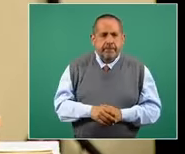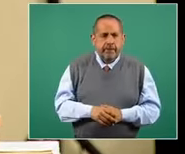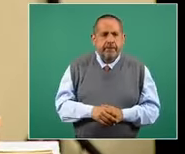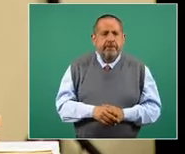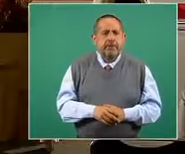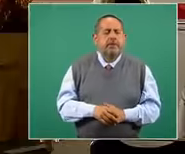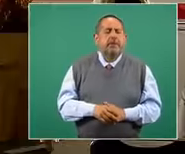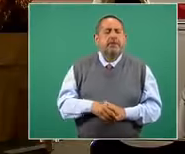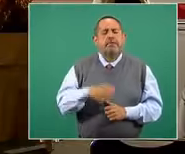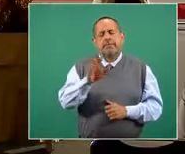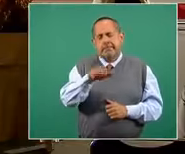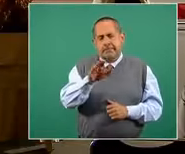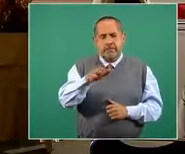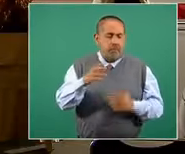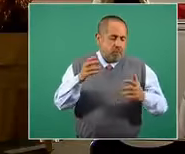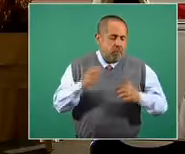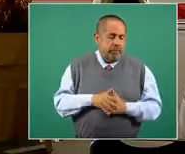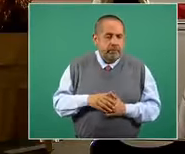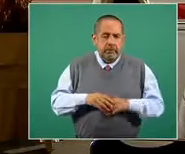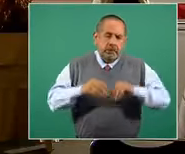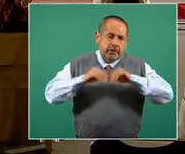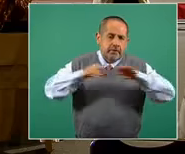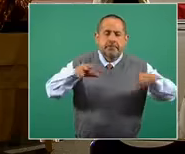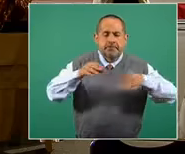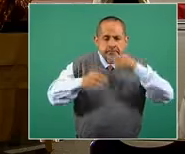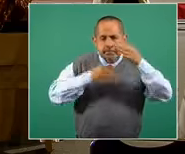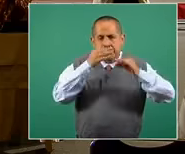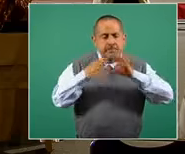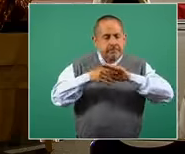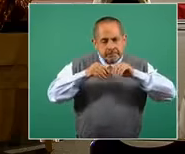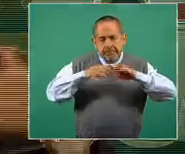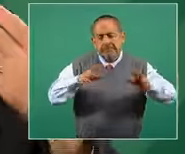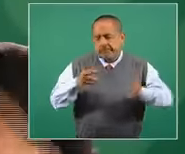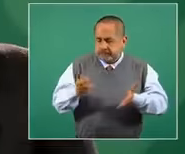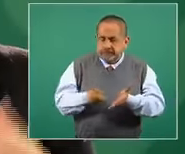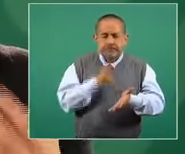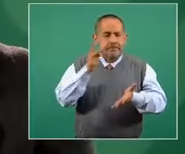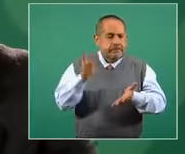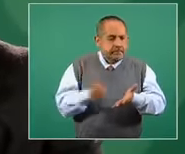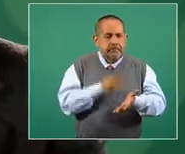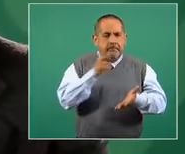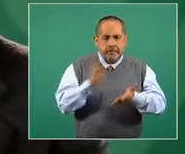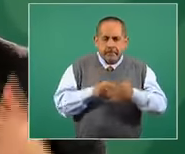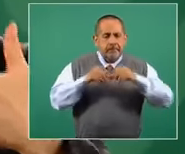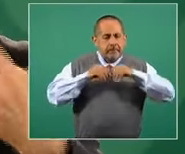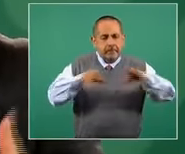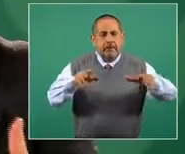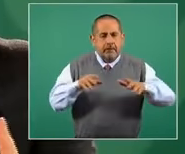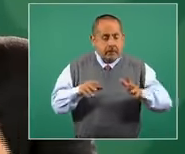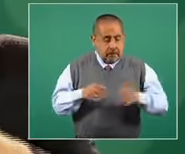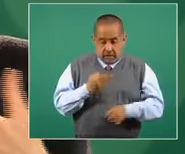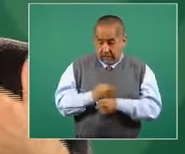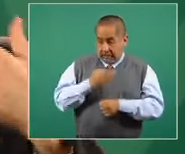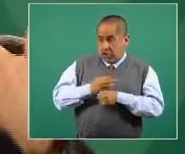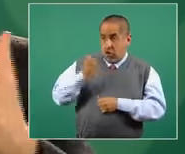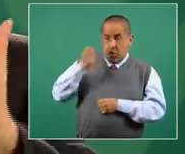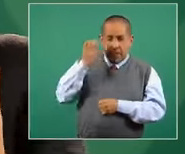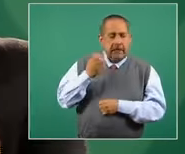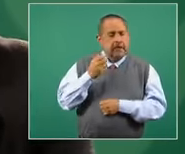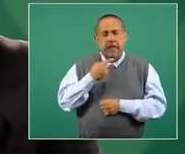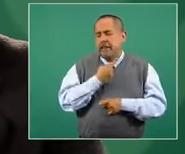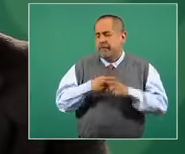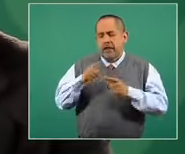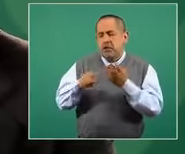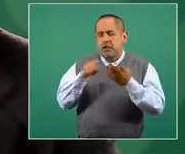no? Sí, el mensaje que podemos dar a la población y que estaremos dando repetidamente, no solamente en esta conferencia de prensa, sino